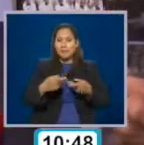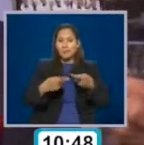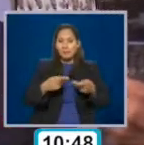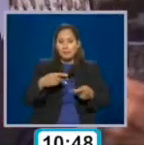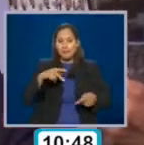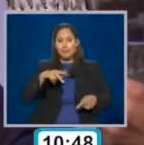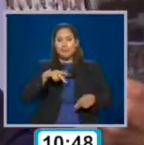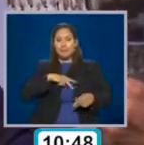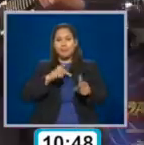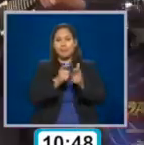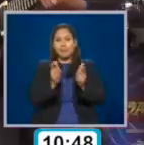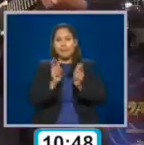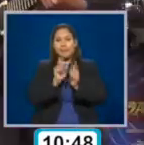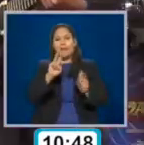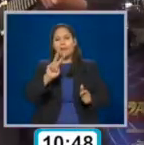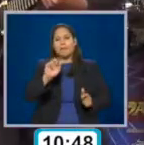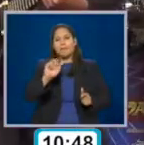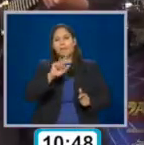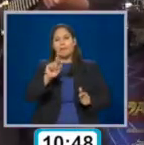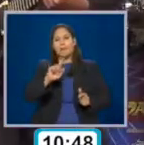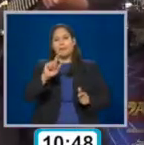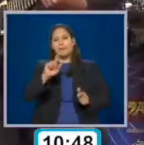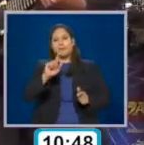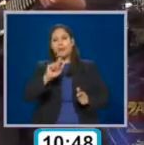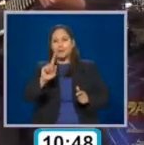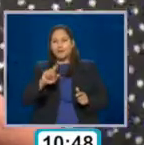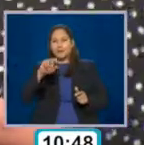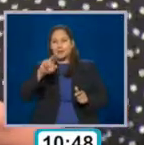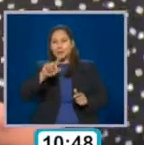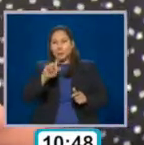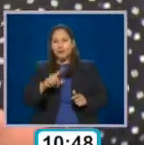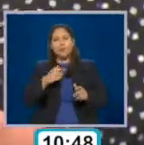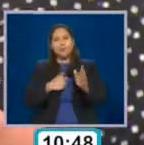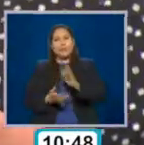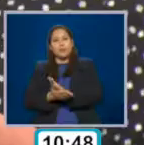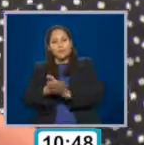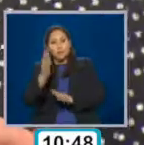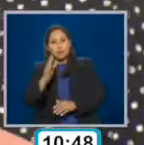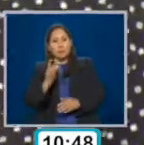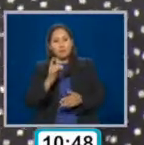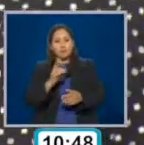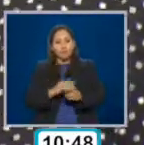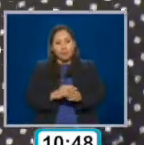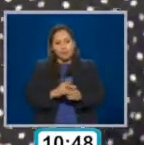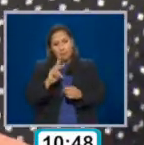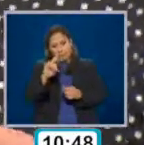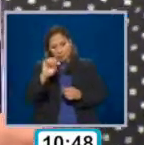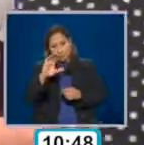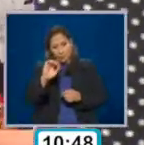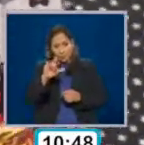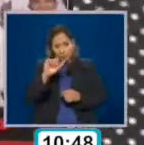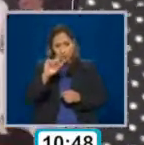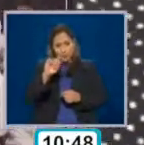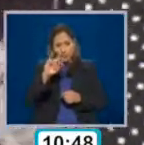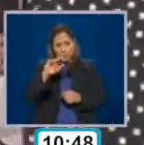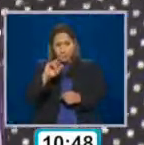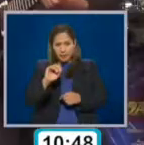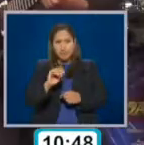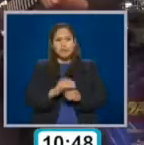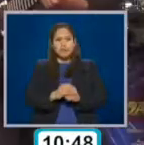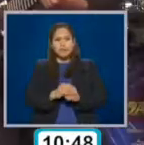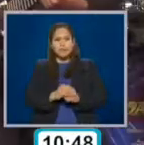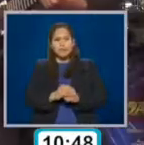los Vázquez. Es este, ¿no? Así Me es. voy a ir, otro grande tema, Solo por ti, Taco Latino. Exacto. Bueno, tiene